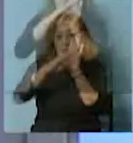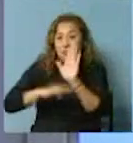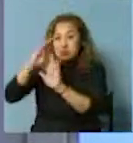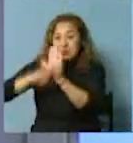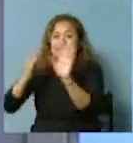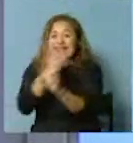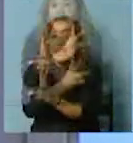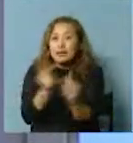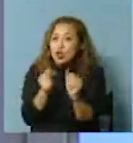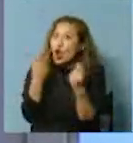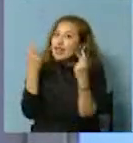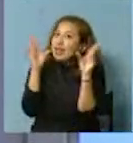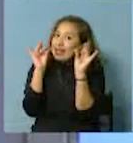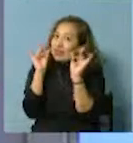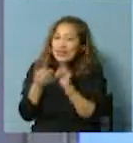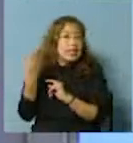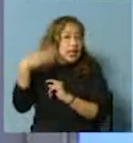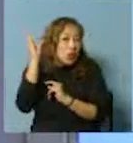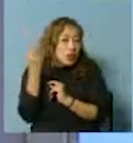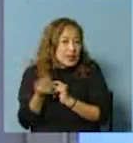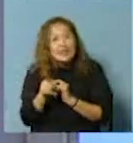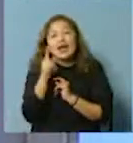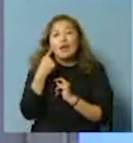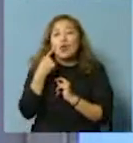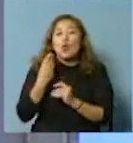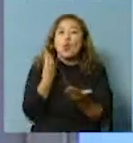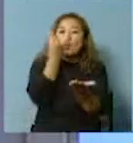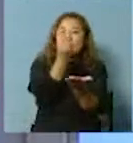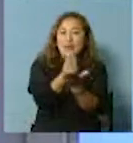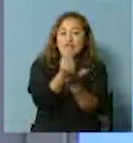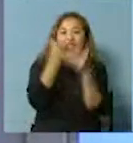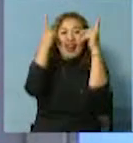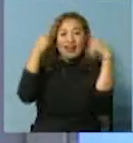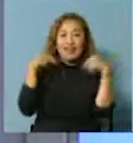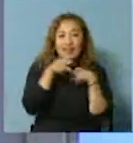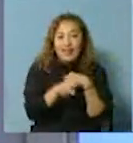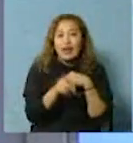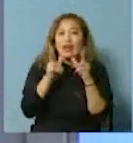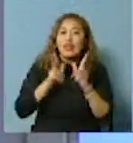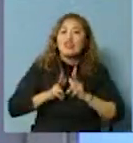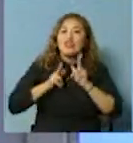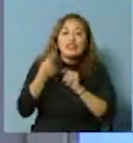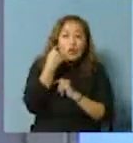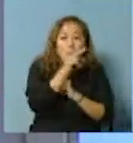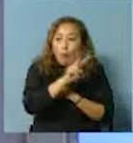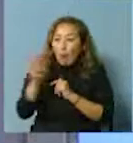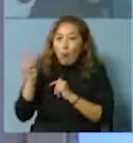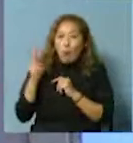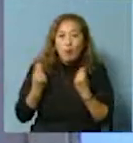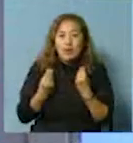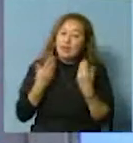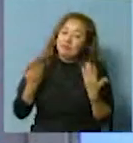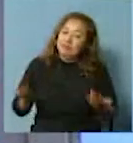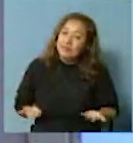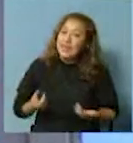cierre de lista caliente no escuchábamos recién un candidato de la quiaca haciendo sus observaciones obviamente que las va a